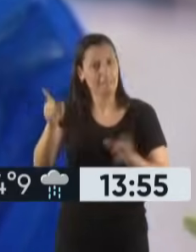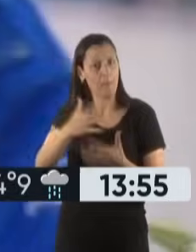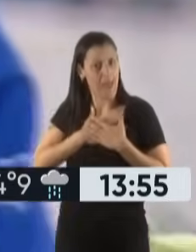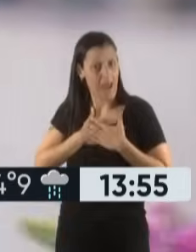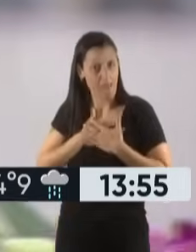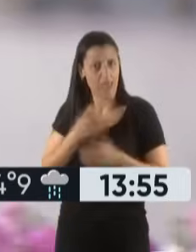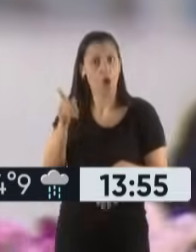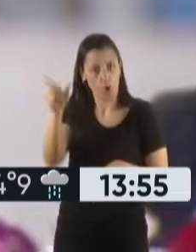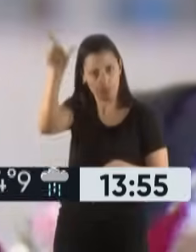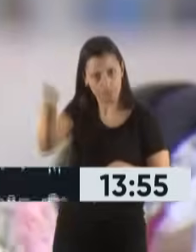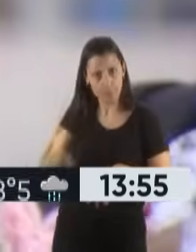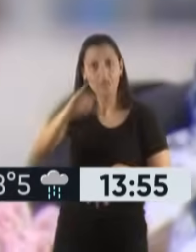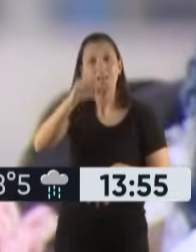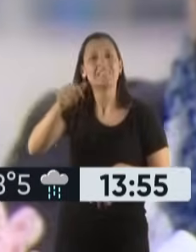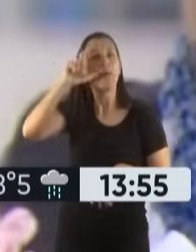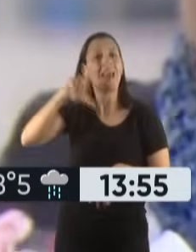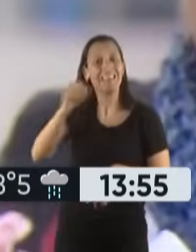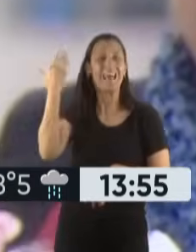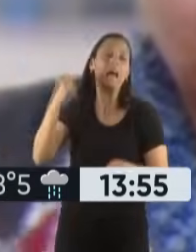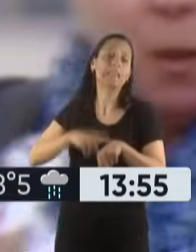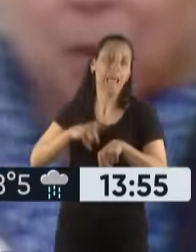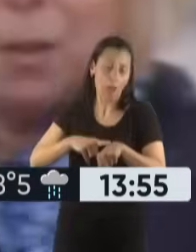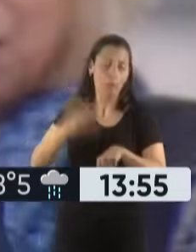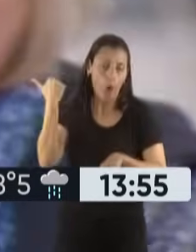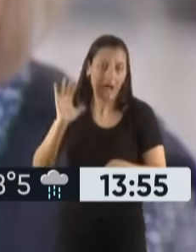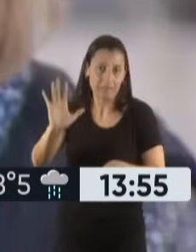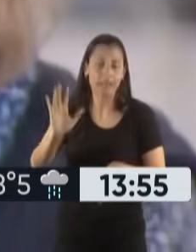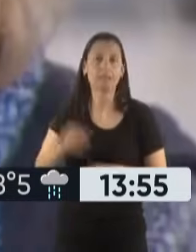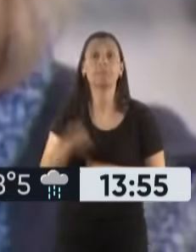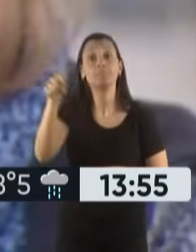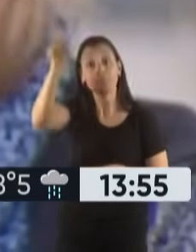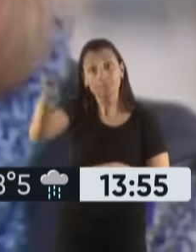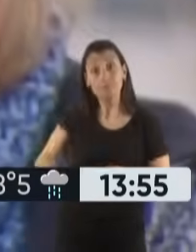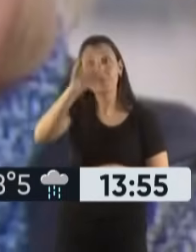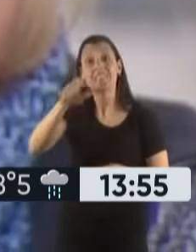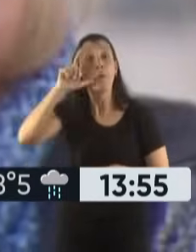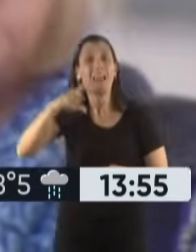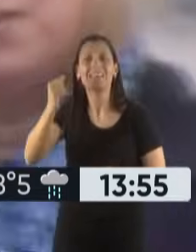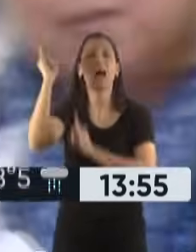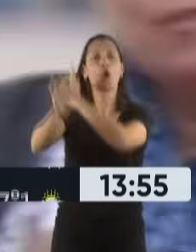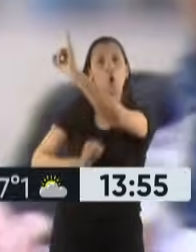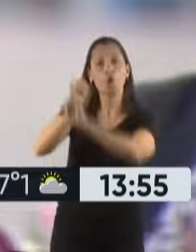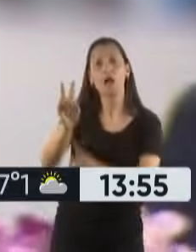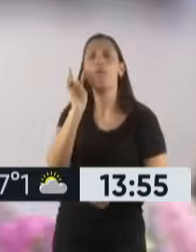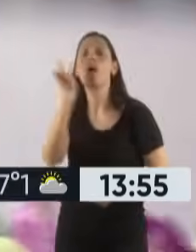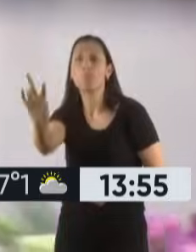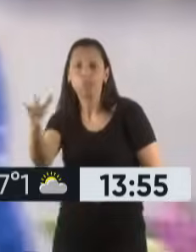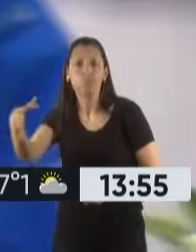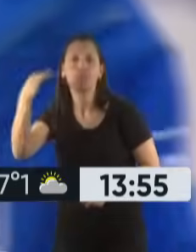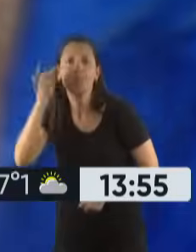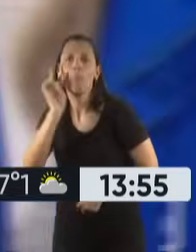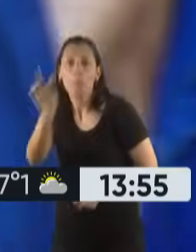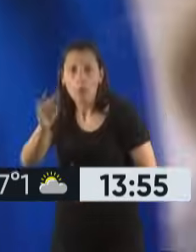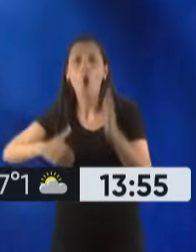fue ministro un tiempo nuestro, y contaba que él vio construir